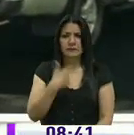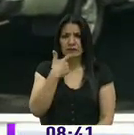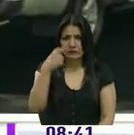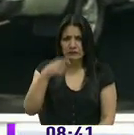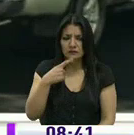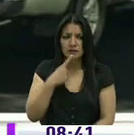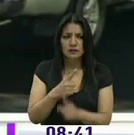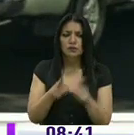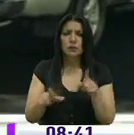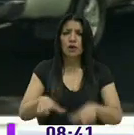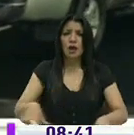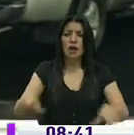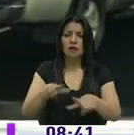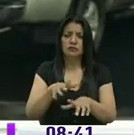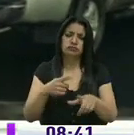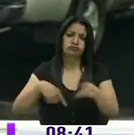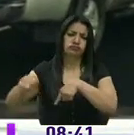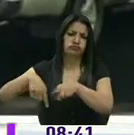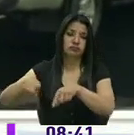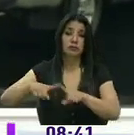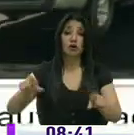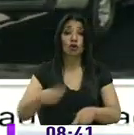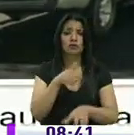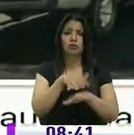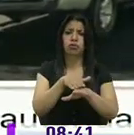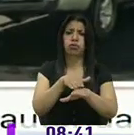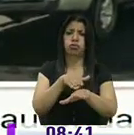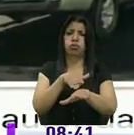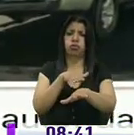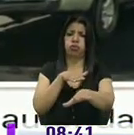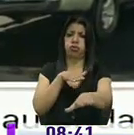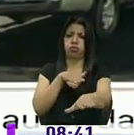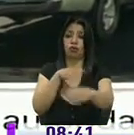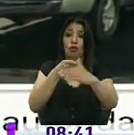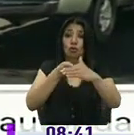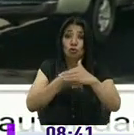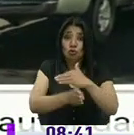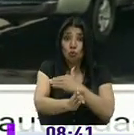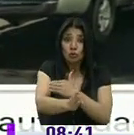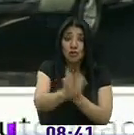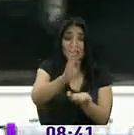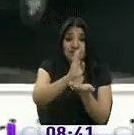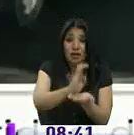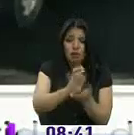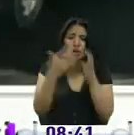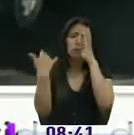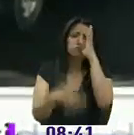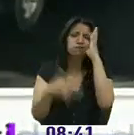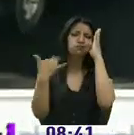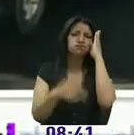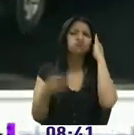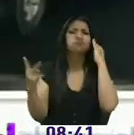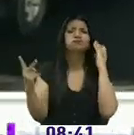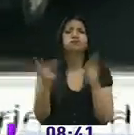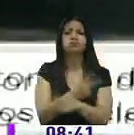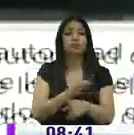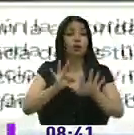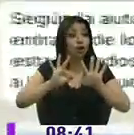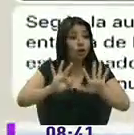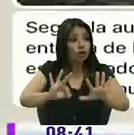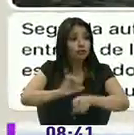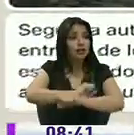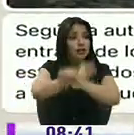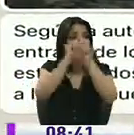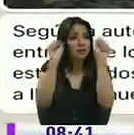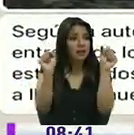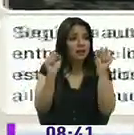algunas zonas si bien es cierto sea fluido pero en otras como en estos los túneles o usted 833 a n y el